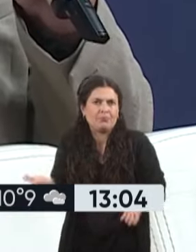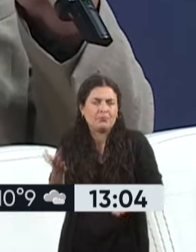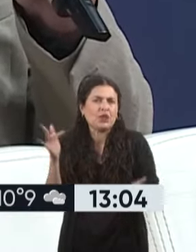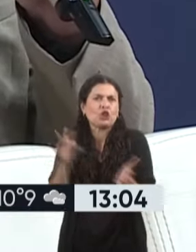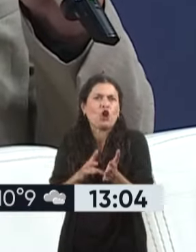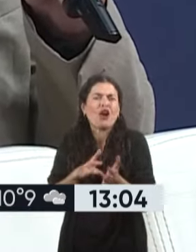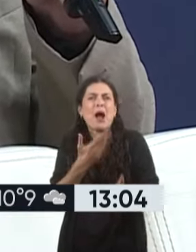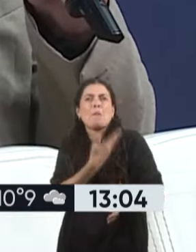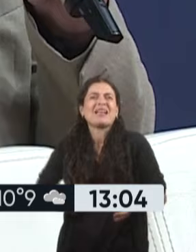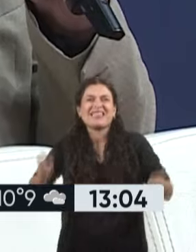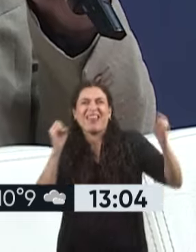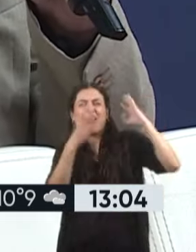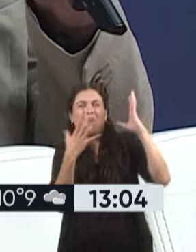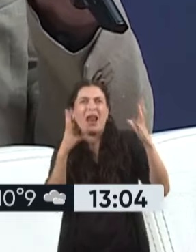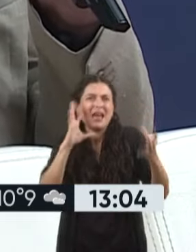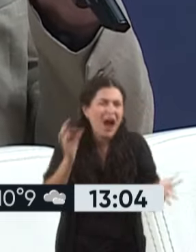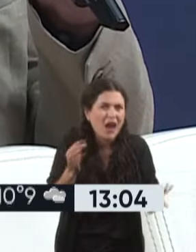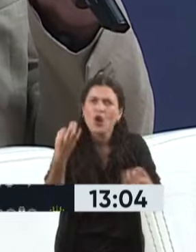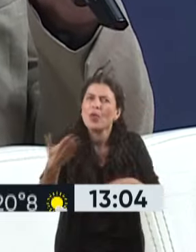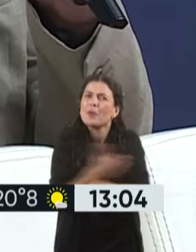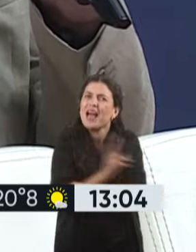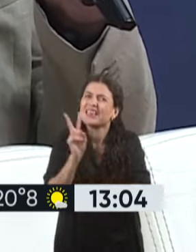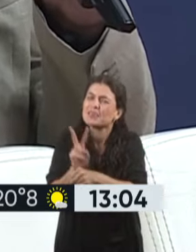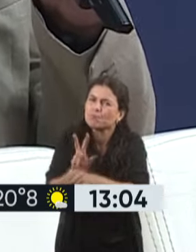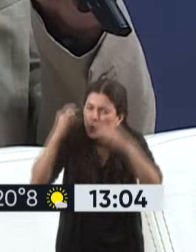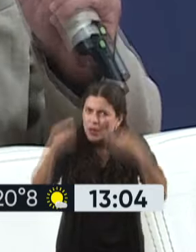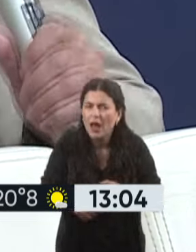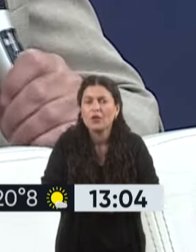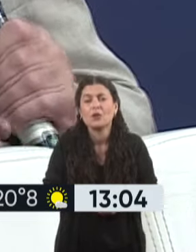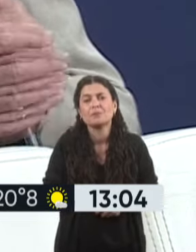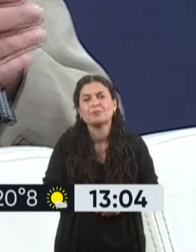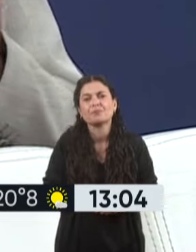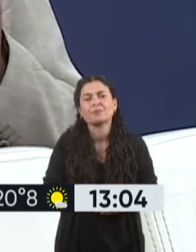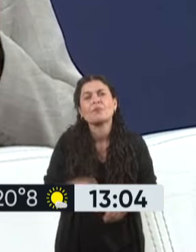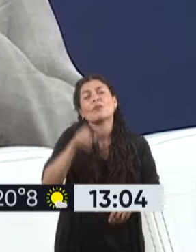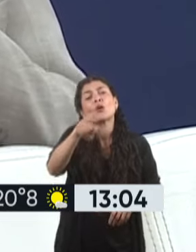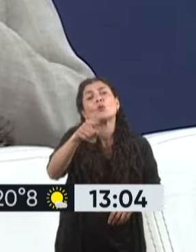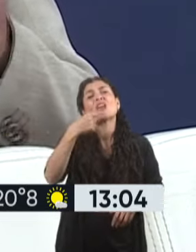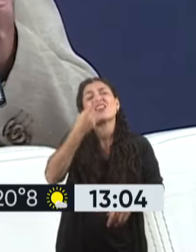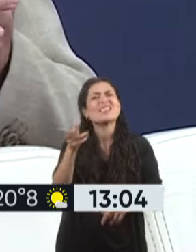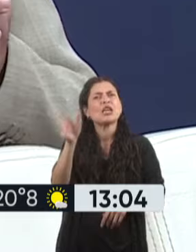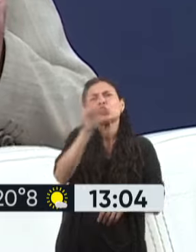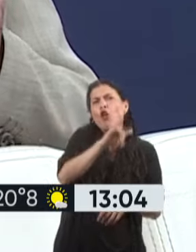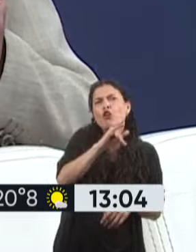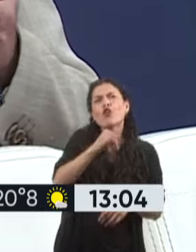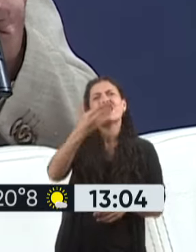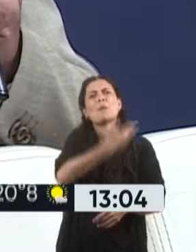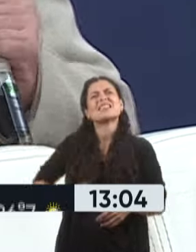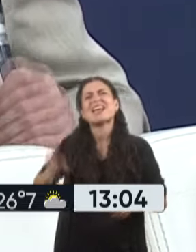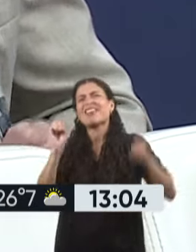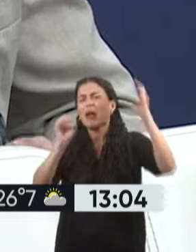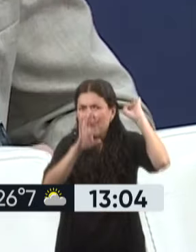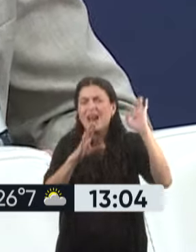sepa quién va, o usted me va a negar que todos los días el presidente recibe un informe de muchos aspectos de la